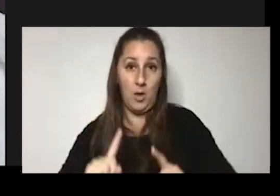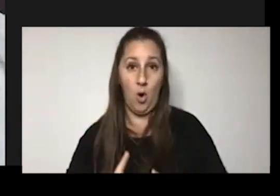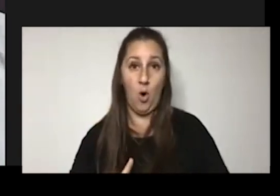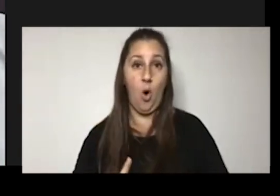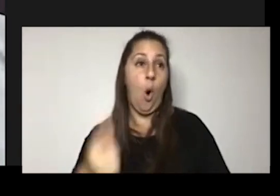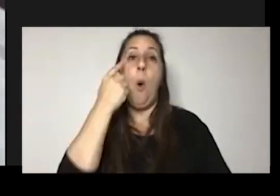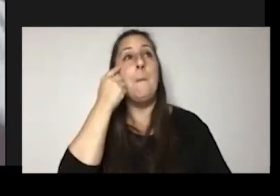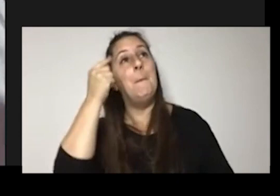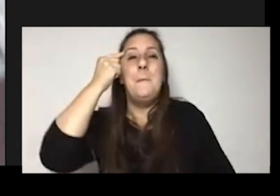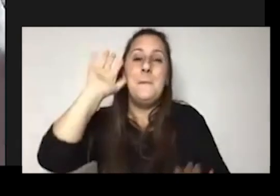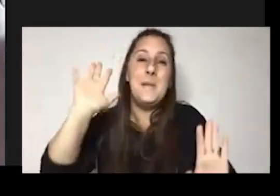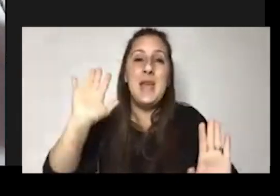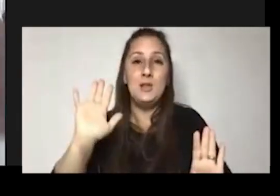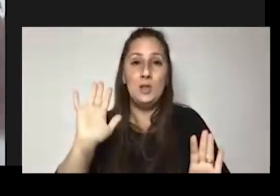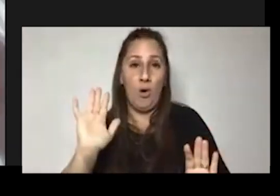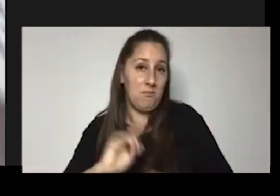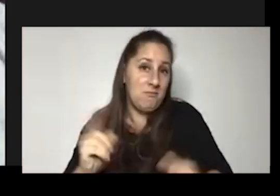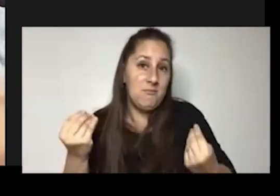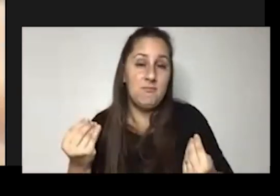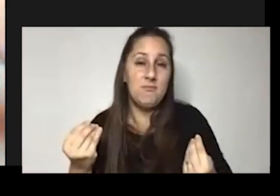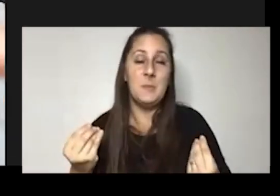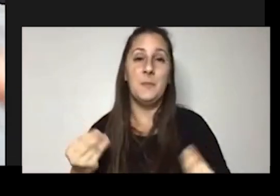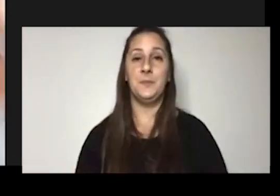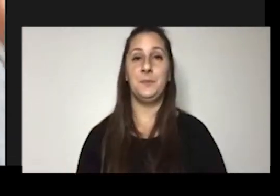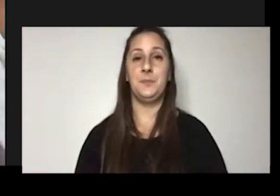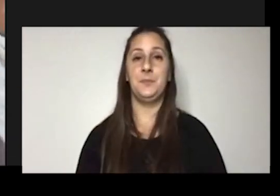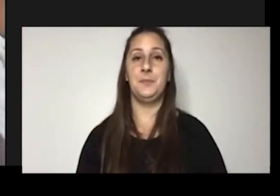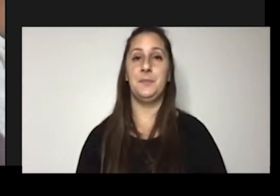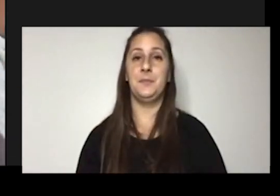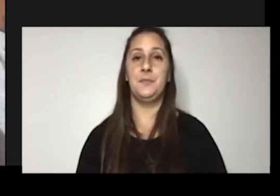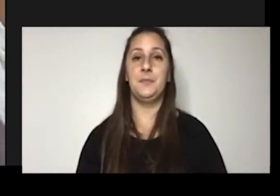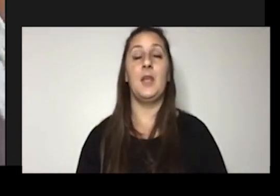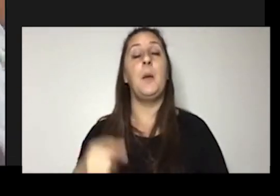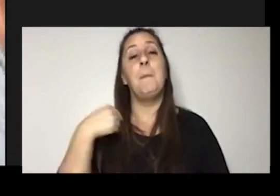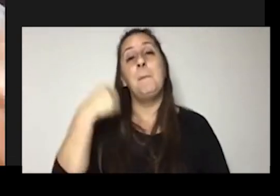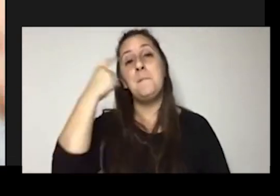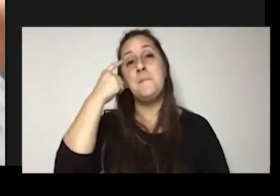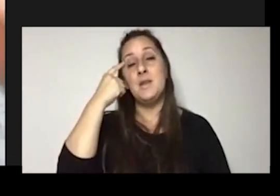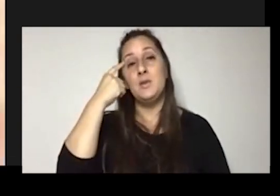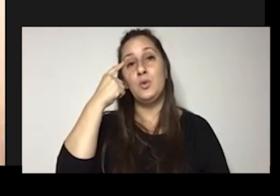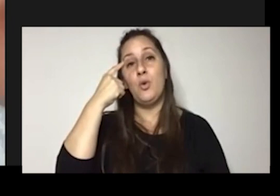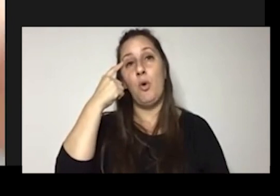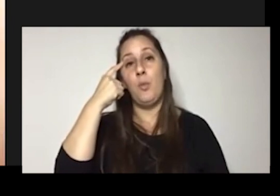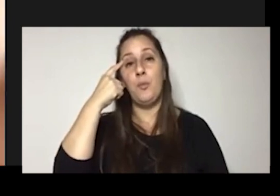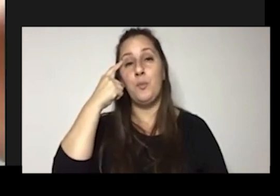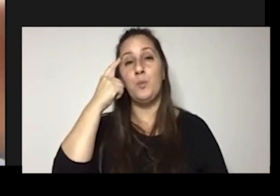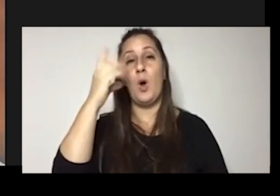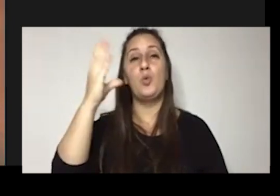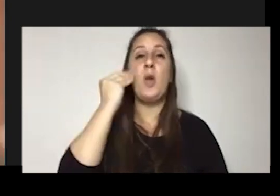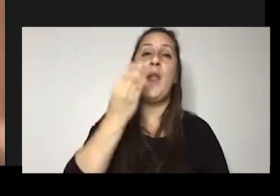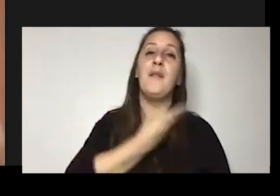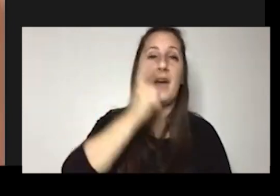o sea, una cosa o la otra, pero digo, quizás desde, al escuchar a Fernando, a César, a vos, o sea,